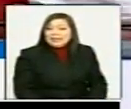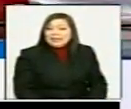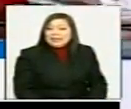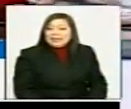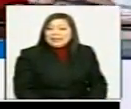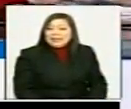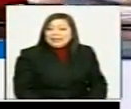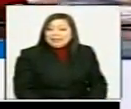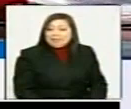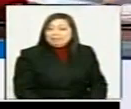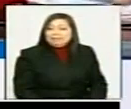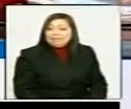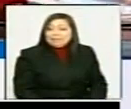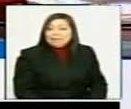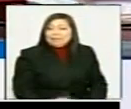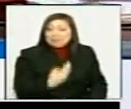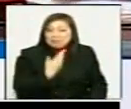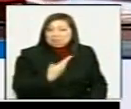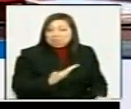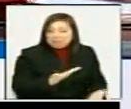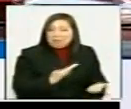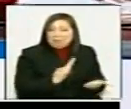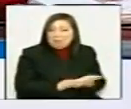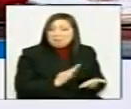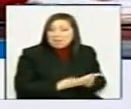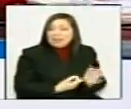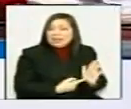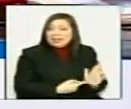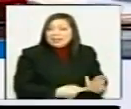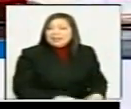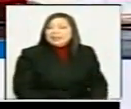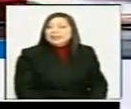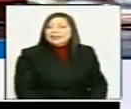no tengo la mano, hay